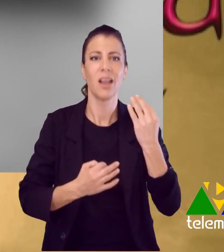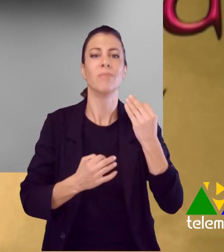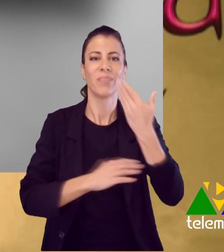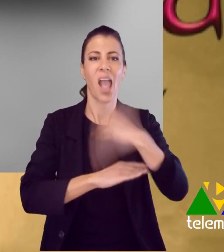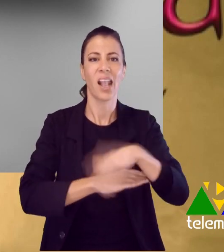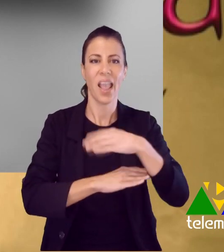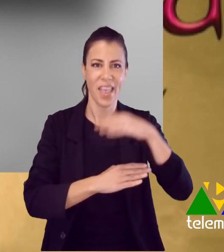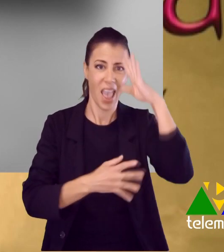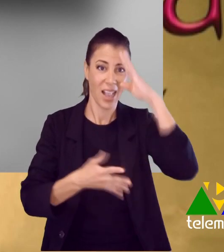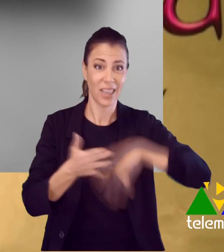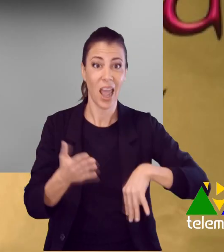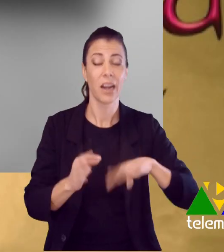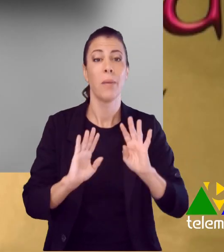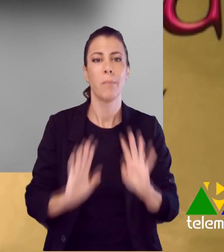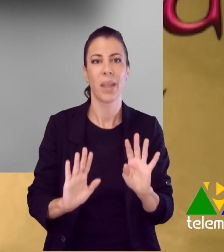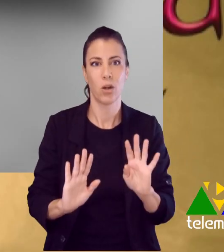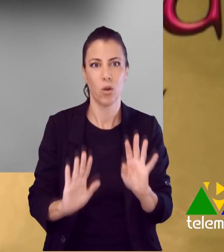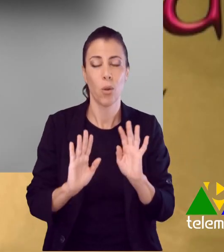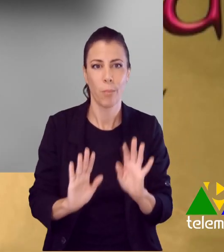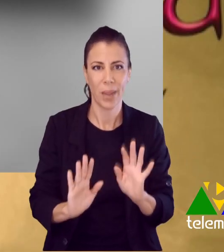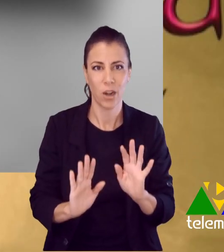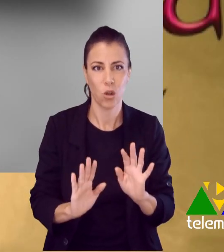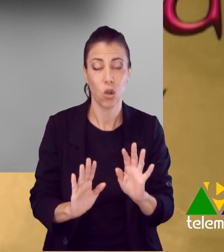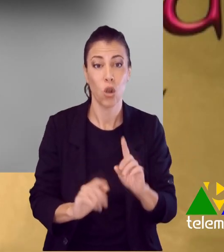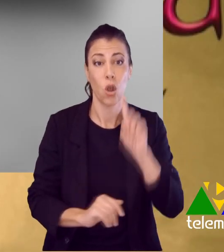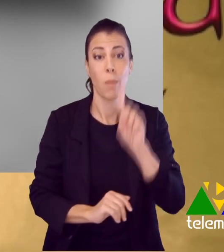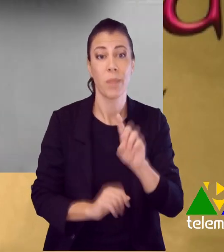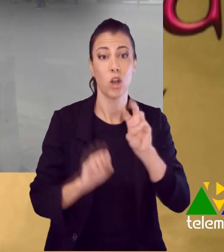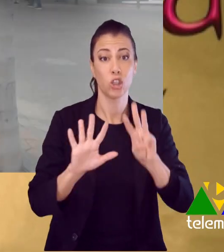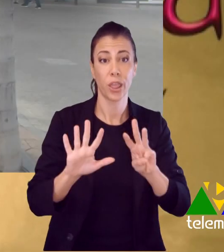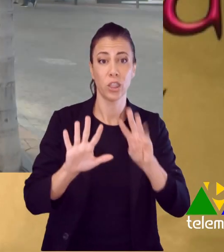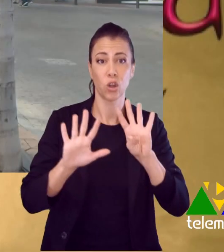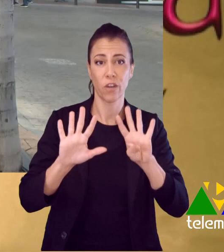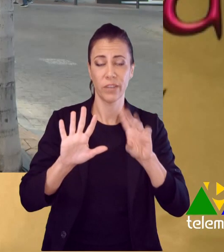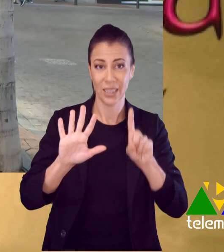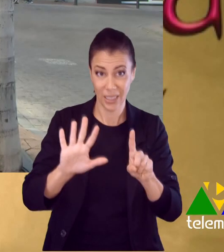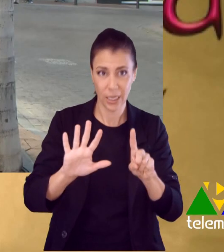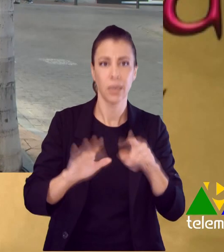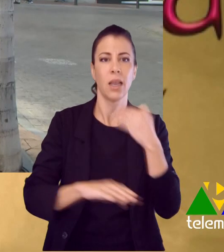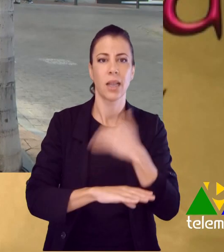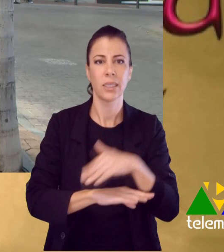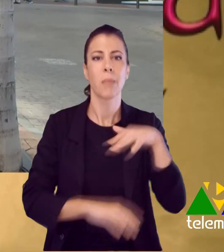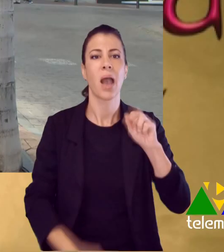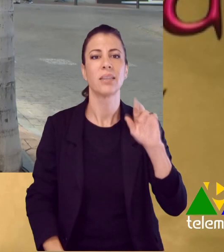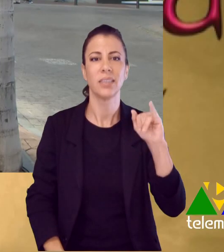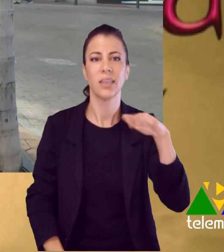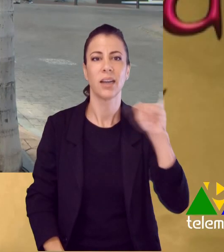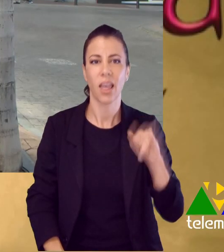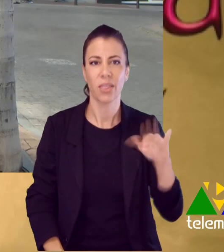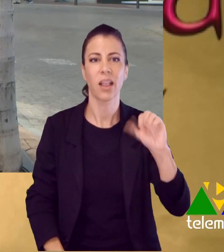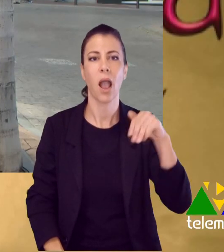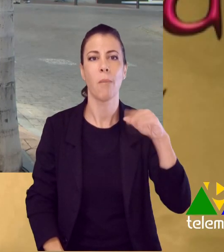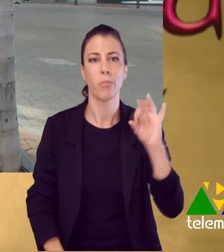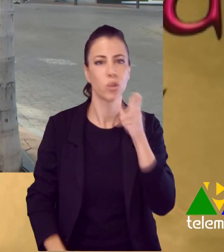los catalanes, pero desde 1896 se llamó calle de Martínez Campos. Calle Martínez Campos.